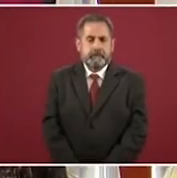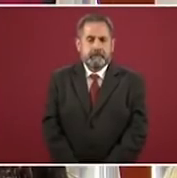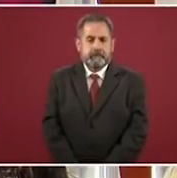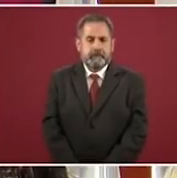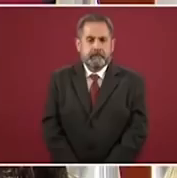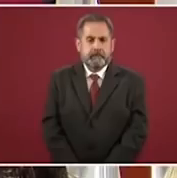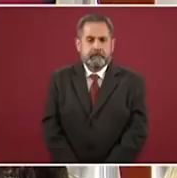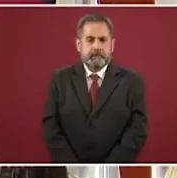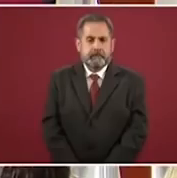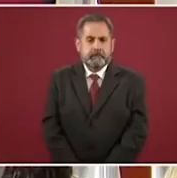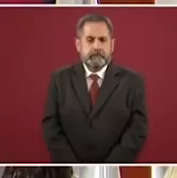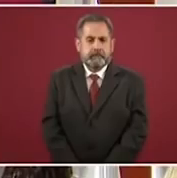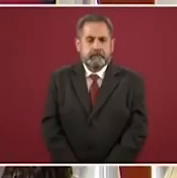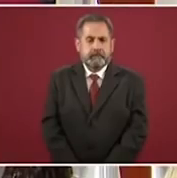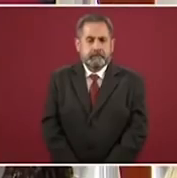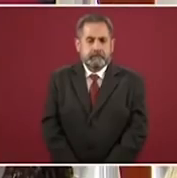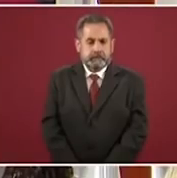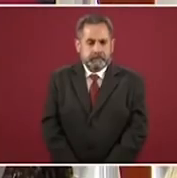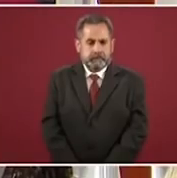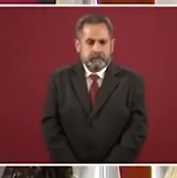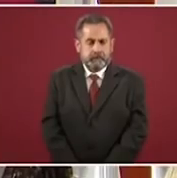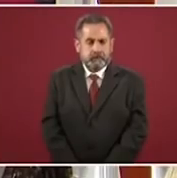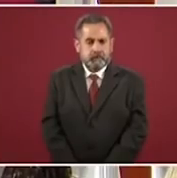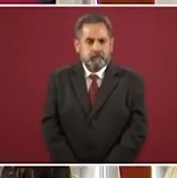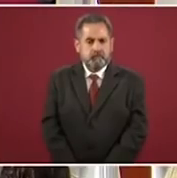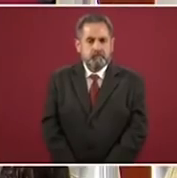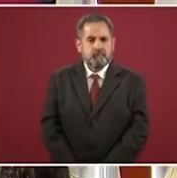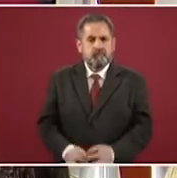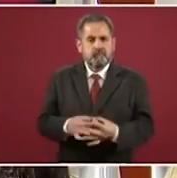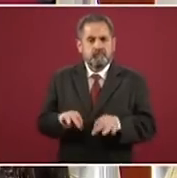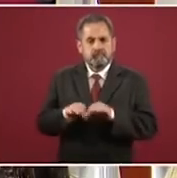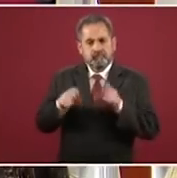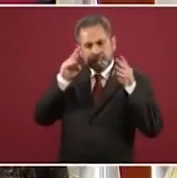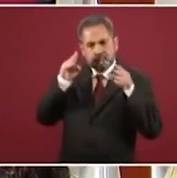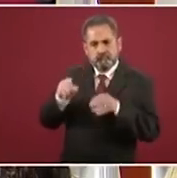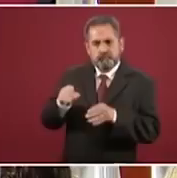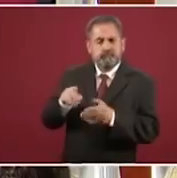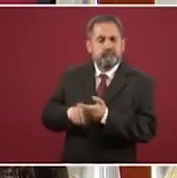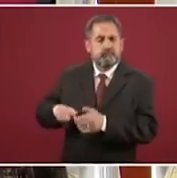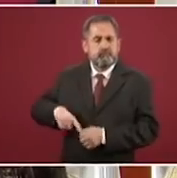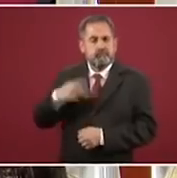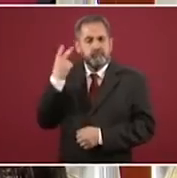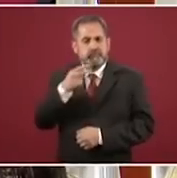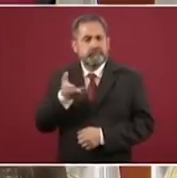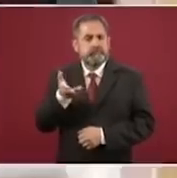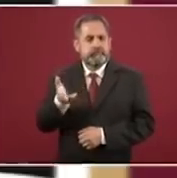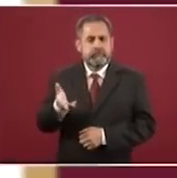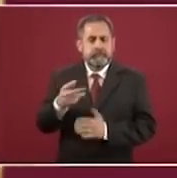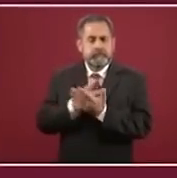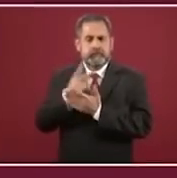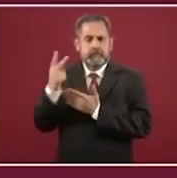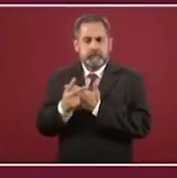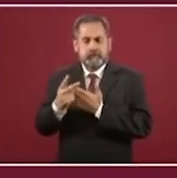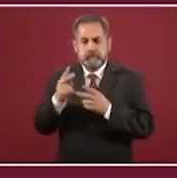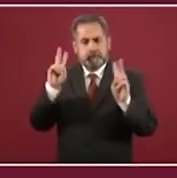Para atender una de las necesidades más importantes de la población, el Gobierno de México está llevando a cabo el programa